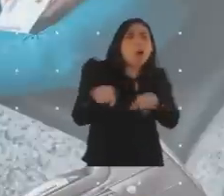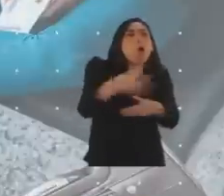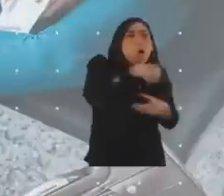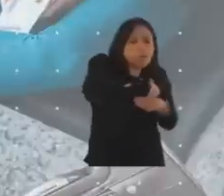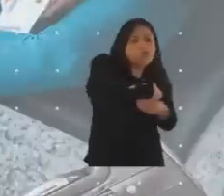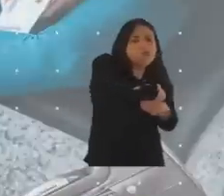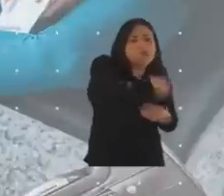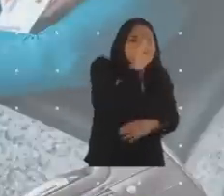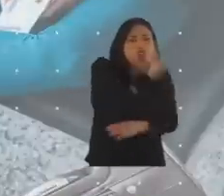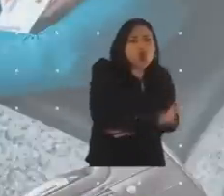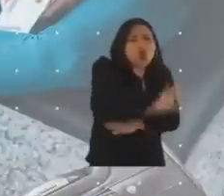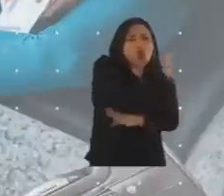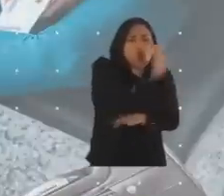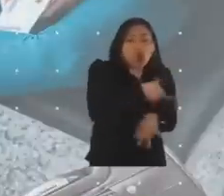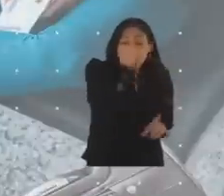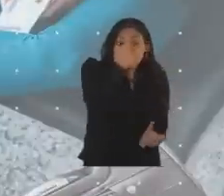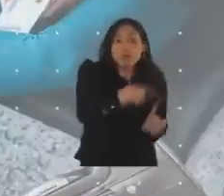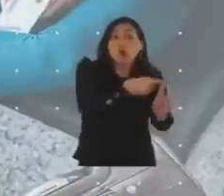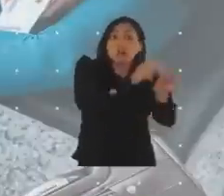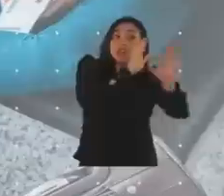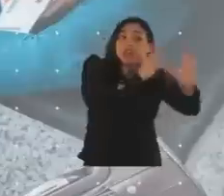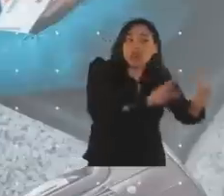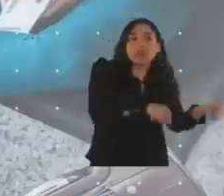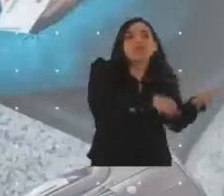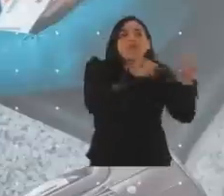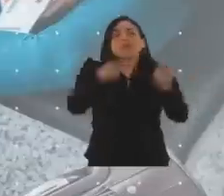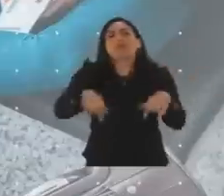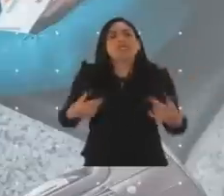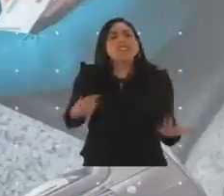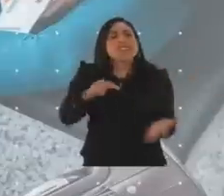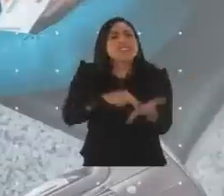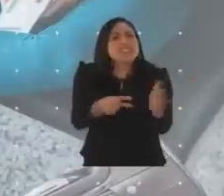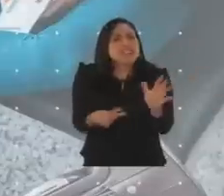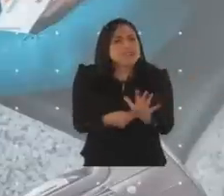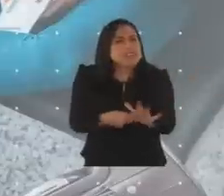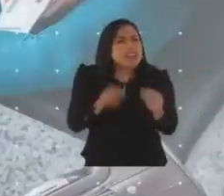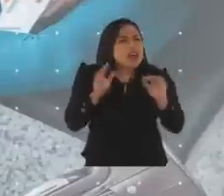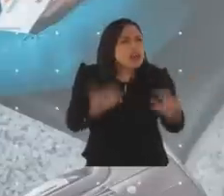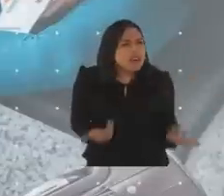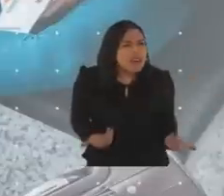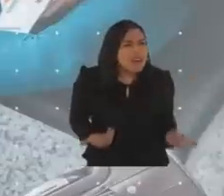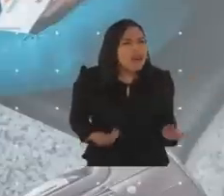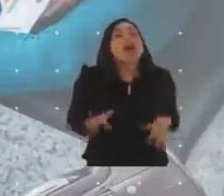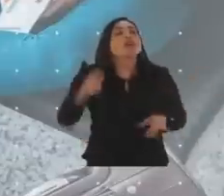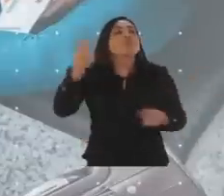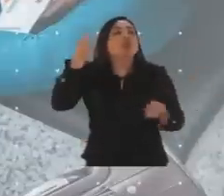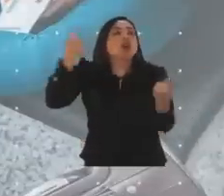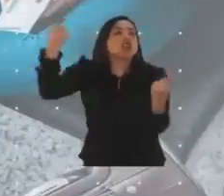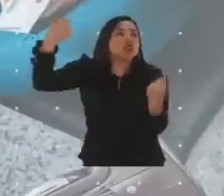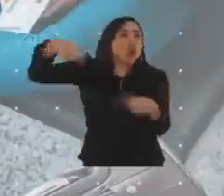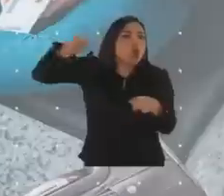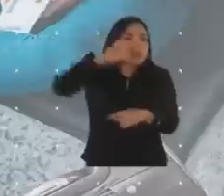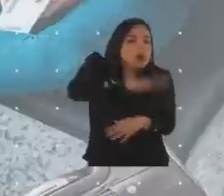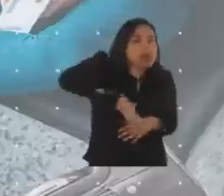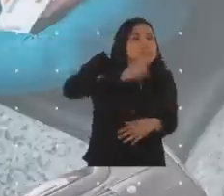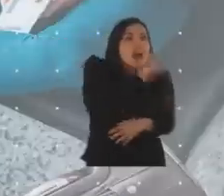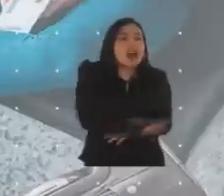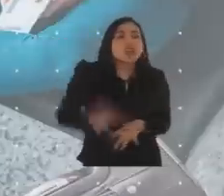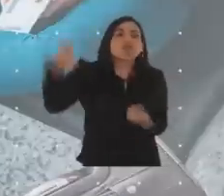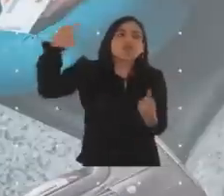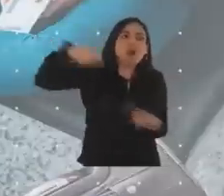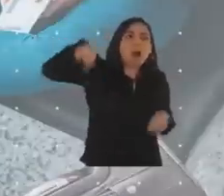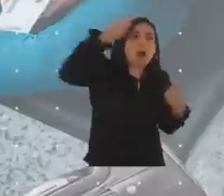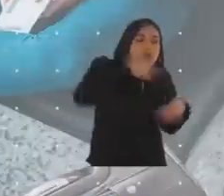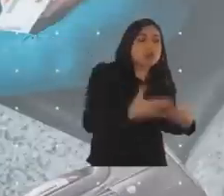hoteles en Colombia. Eso es una muy buena noticia. También significa que hubo una reactivación del turismo local. ¿Y por qué? Porque